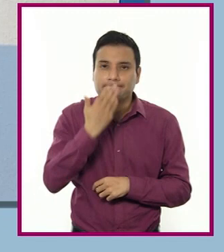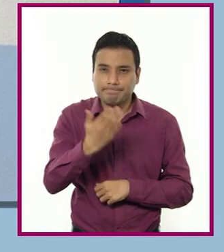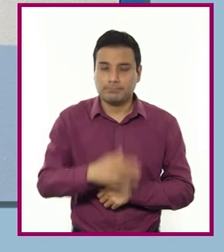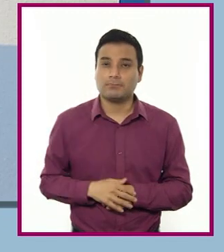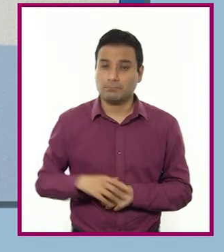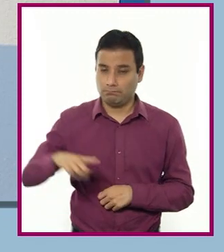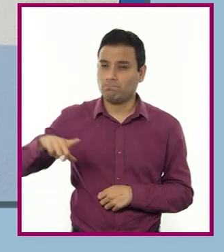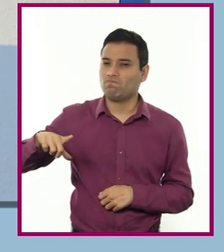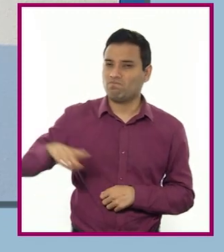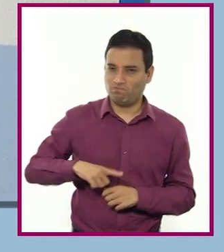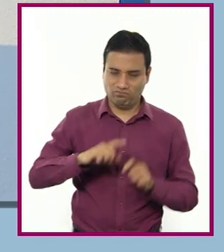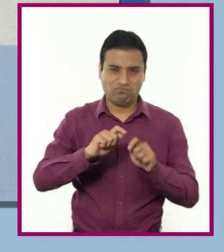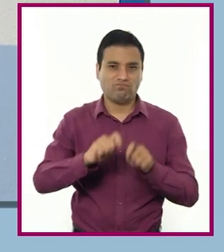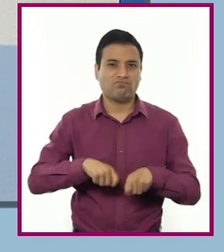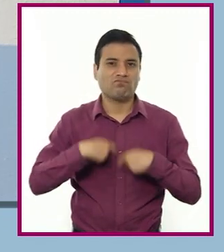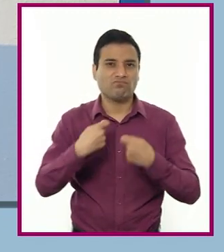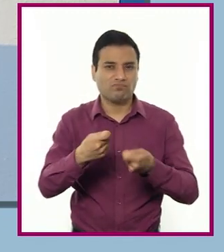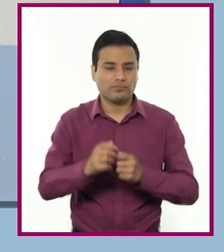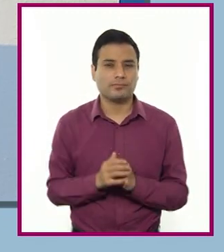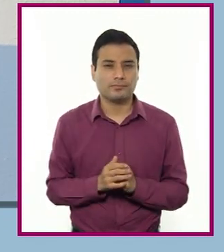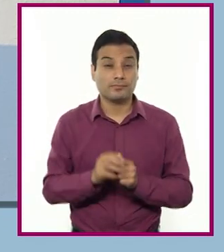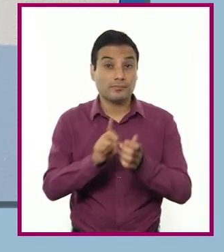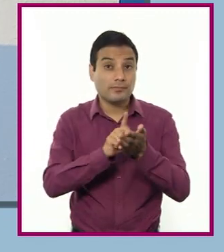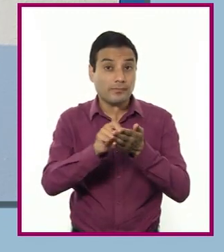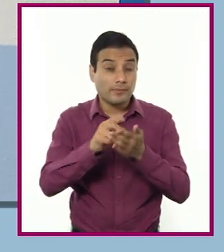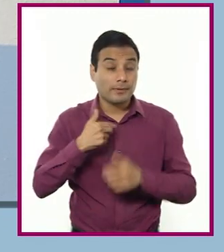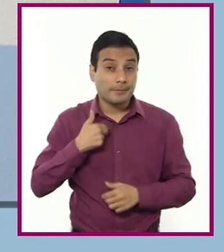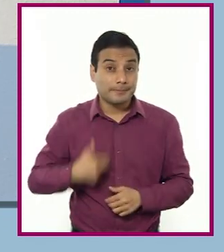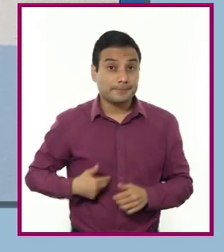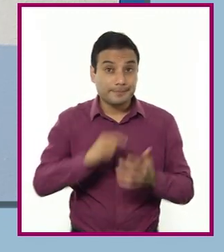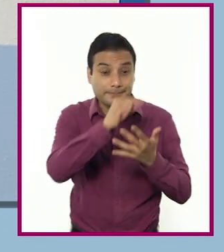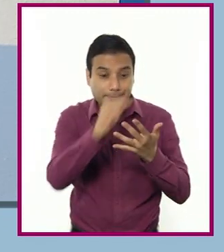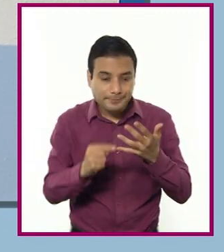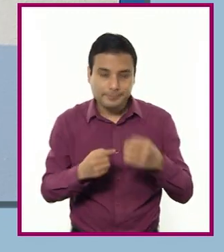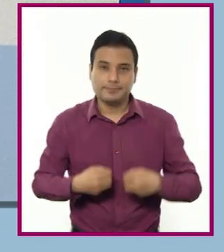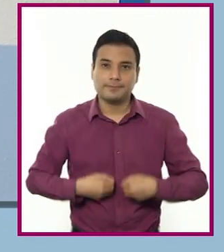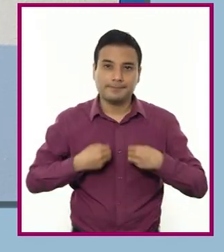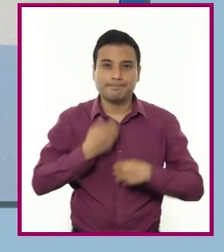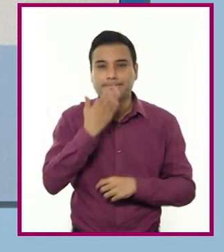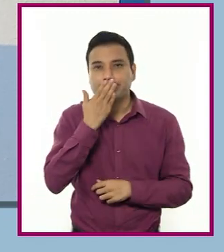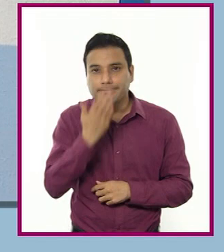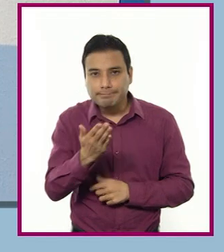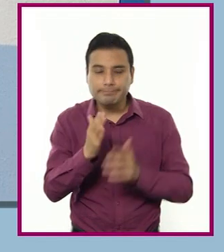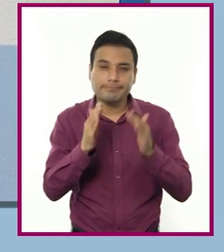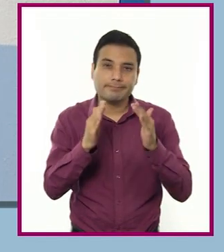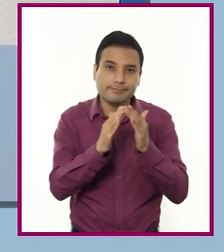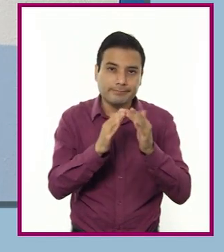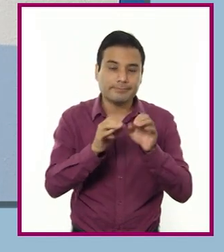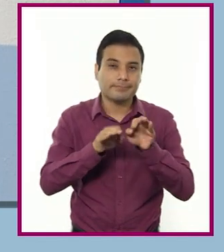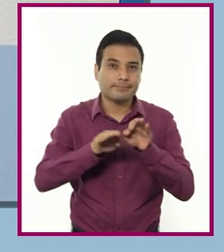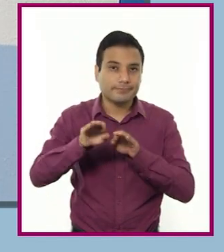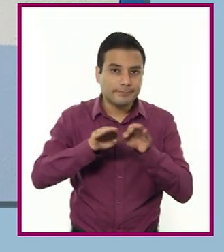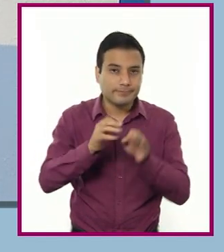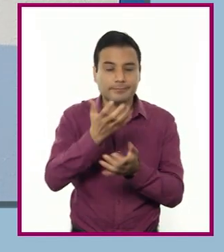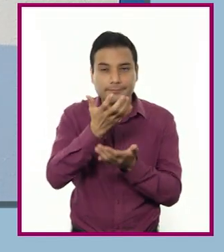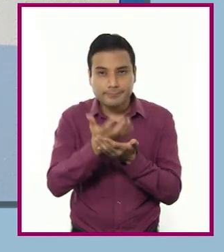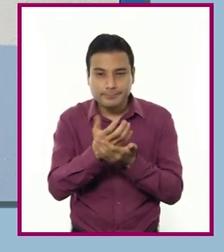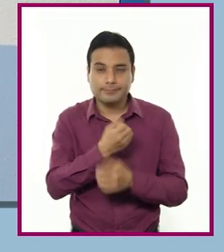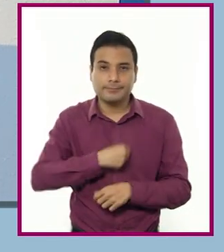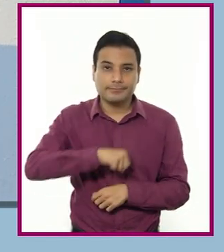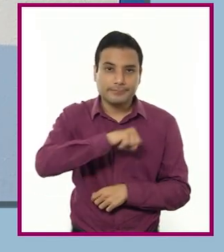Los derechos humanos hacen referencia a la vida digna, vivienda, trabajo, descanso,